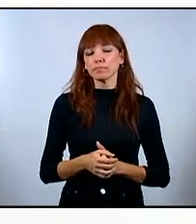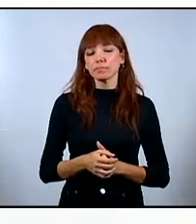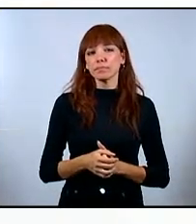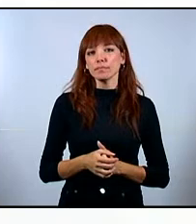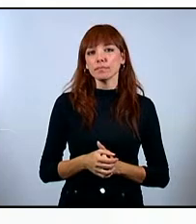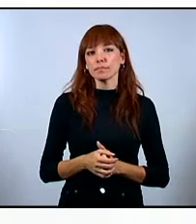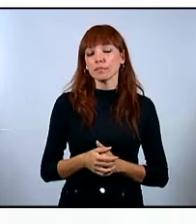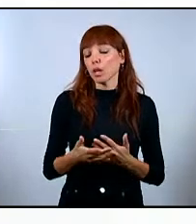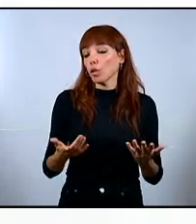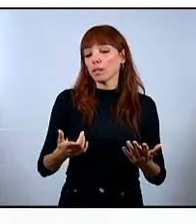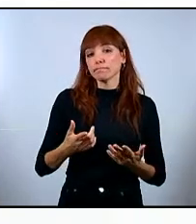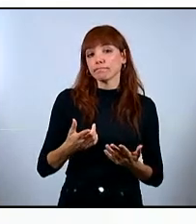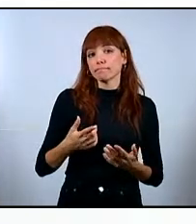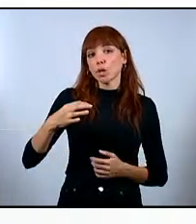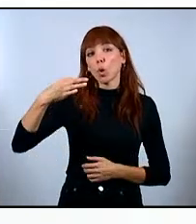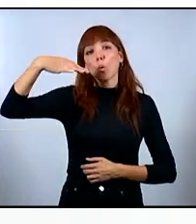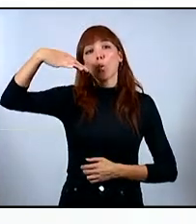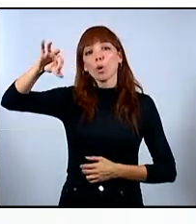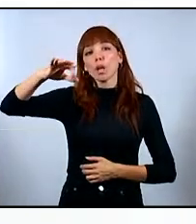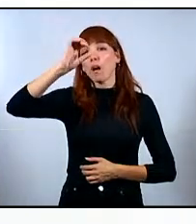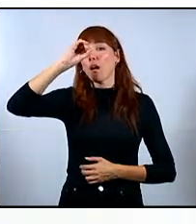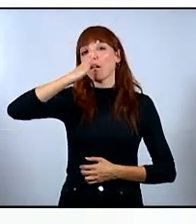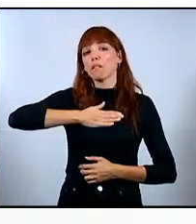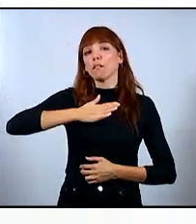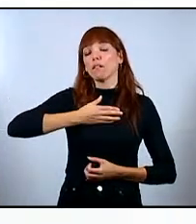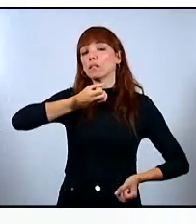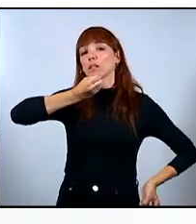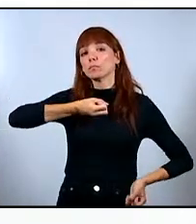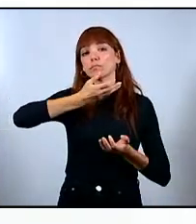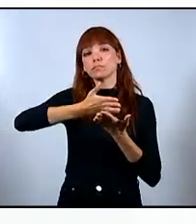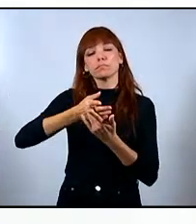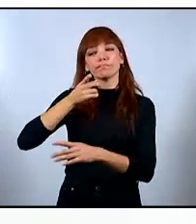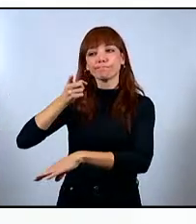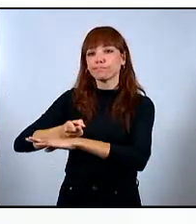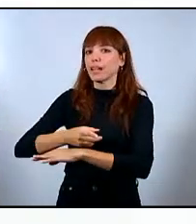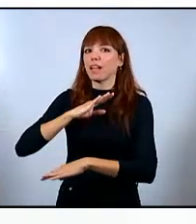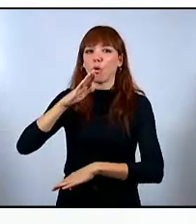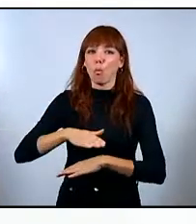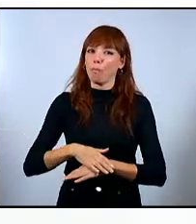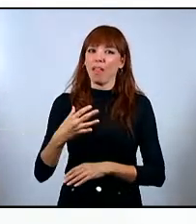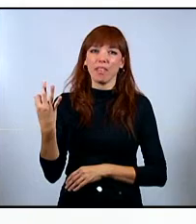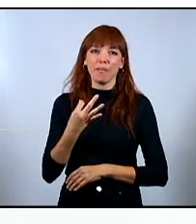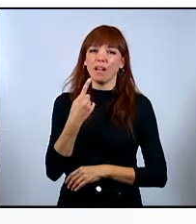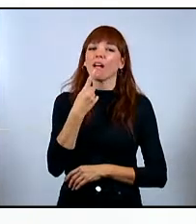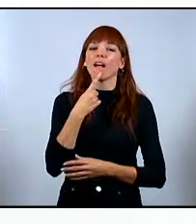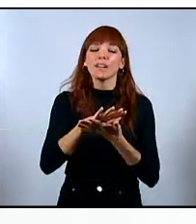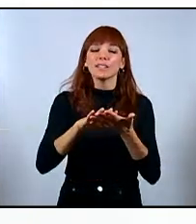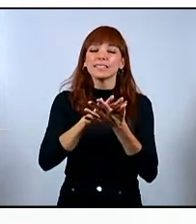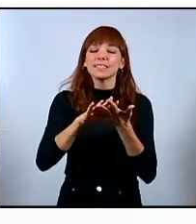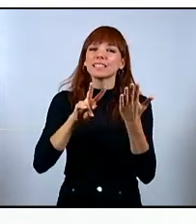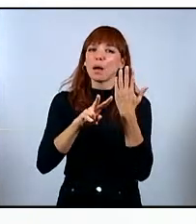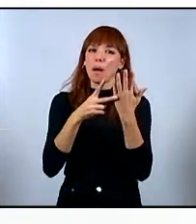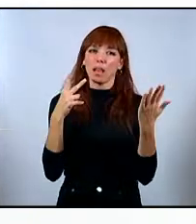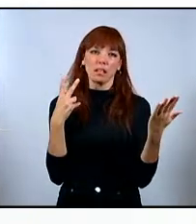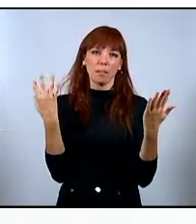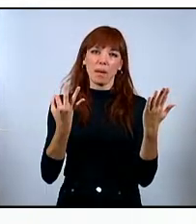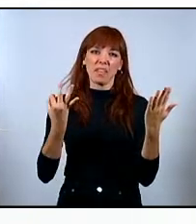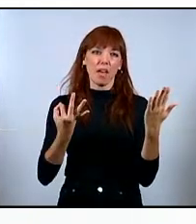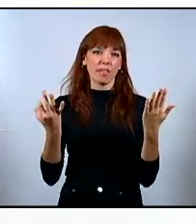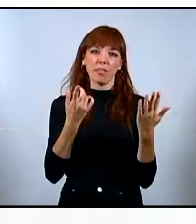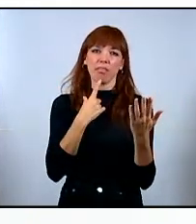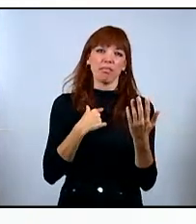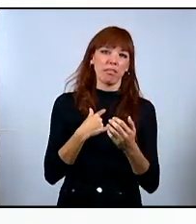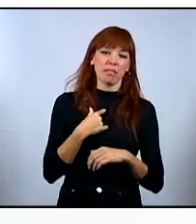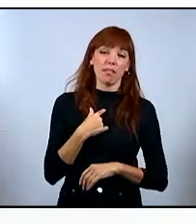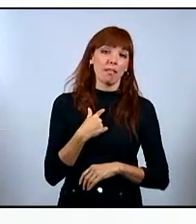que valoro es que se cumpla, se diga la verdad, se sea transparente, y a nosotros,